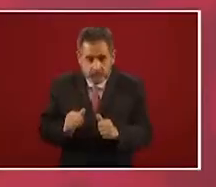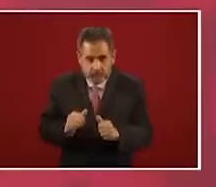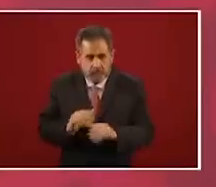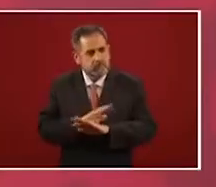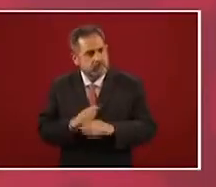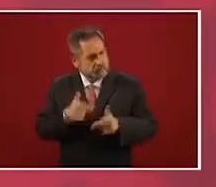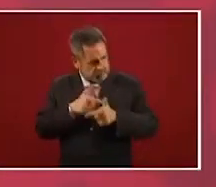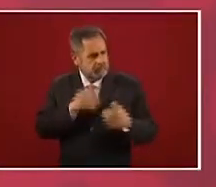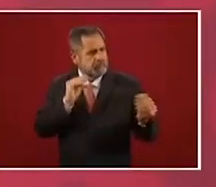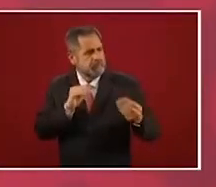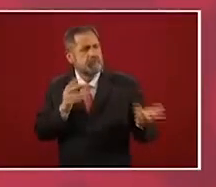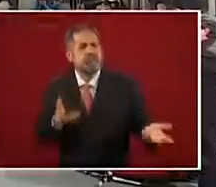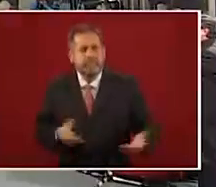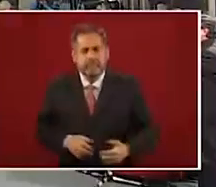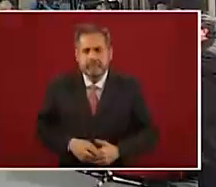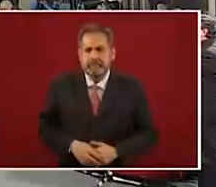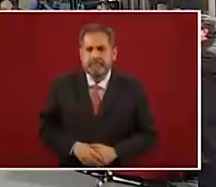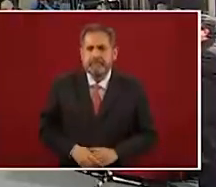seguir con el debate.